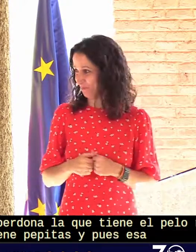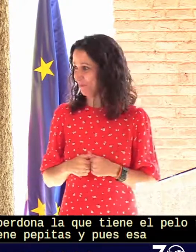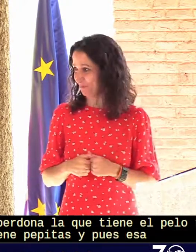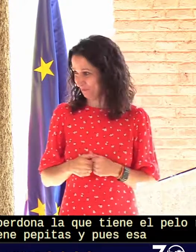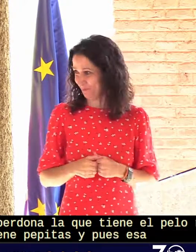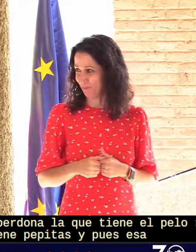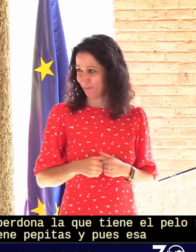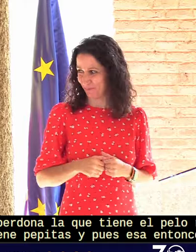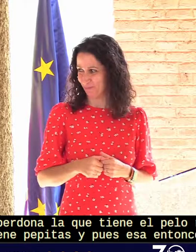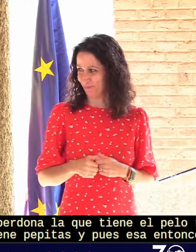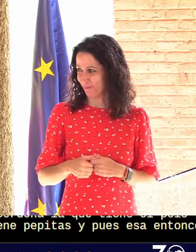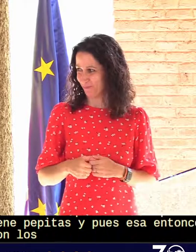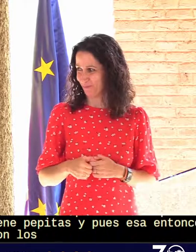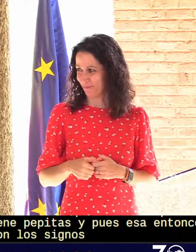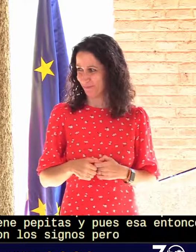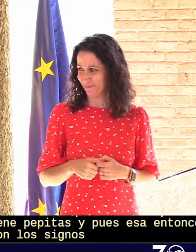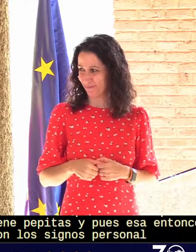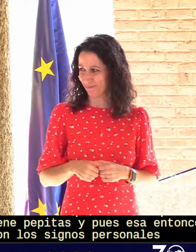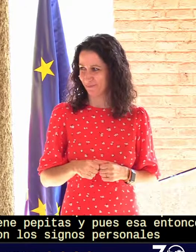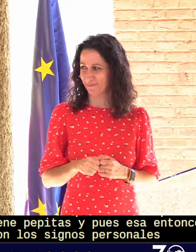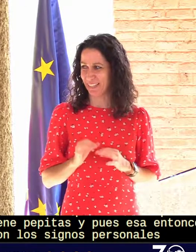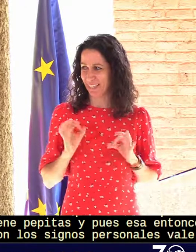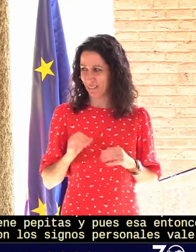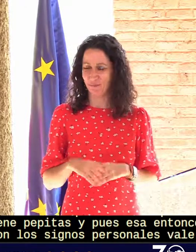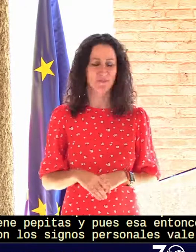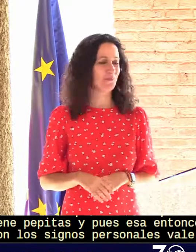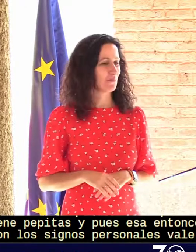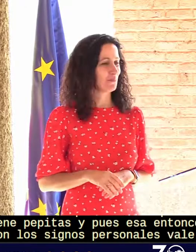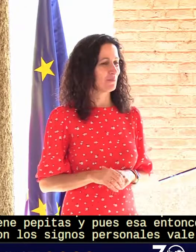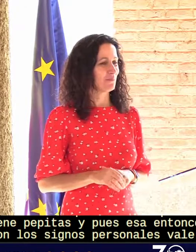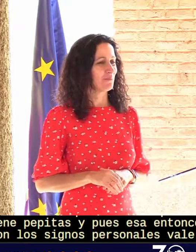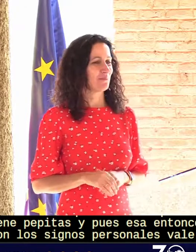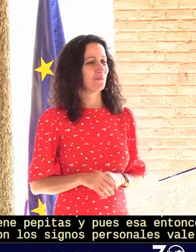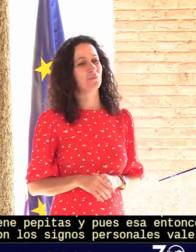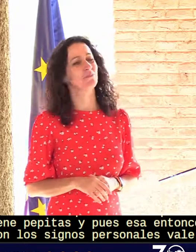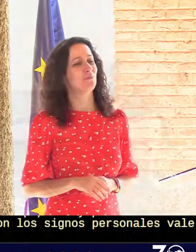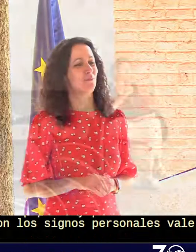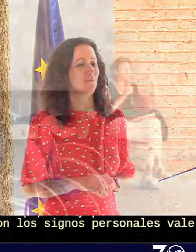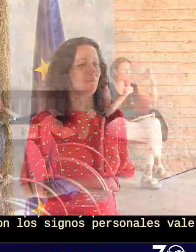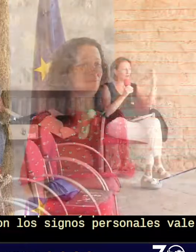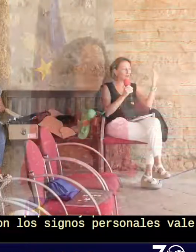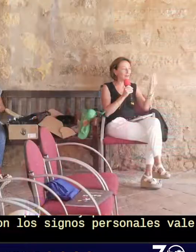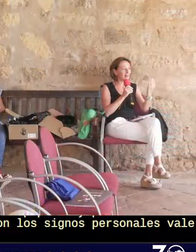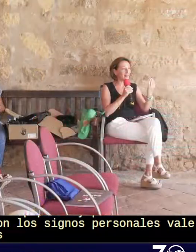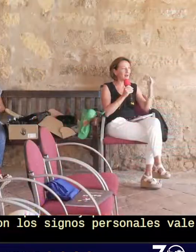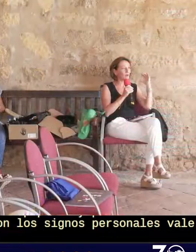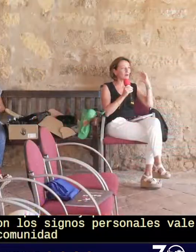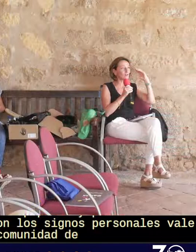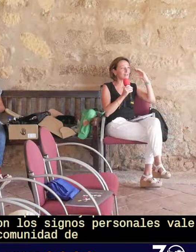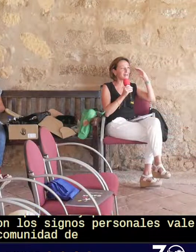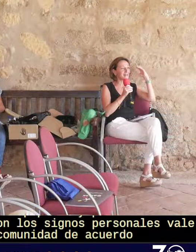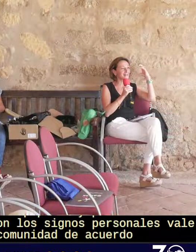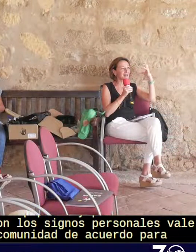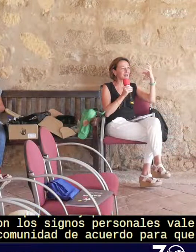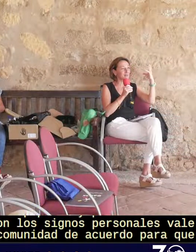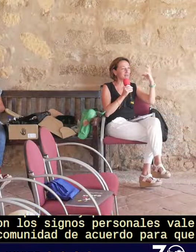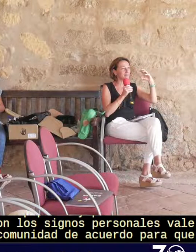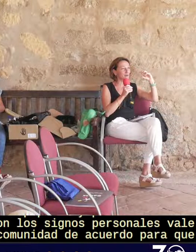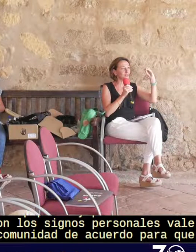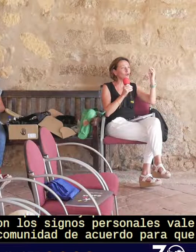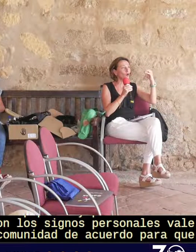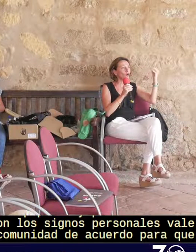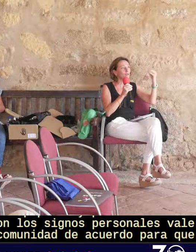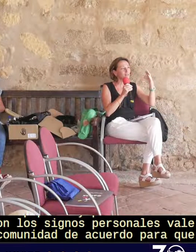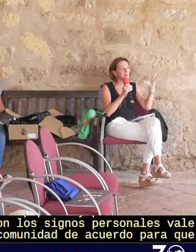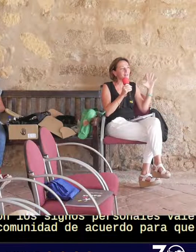entonces empezamos a quedarnos con los signos personales vale pero os ponéis todas de o sea toda la comunidad de acuerdo para que sea el mismo